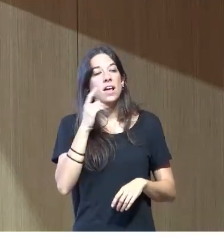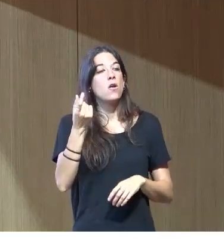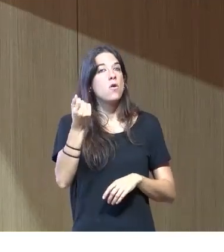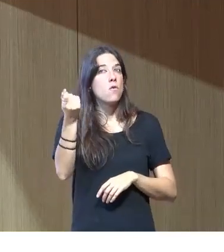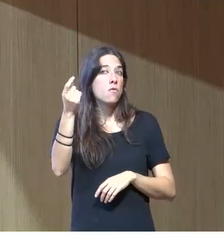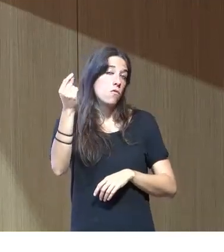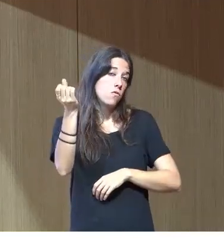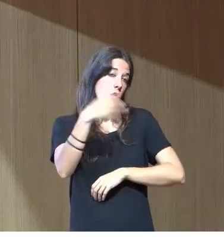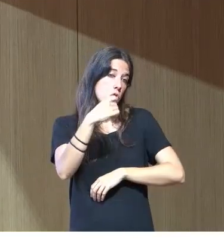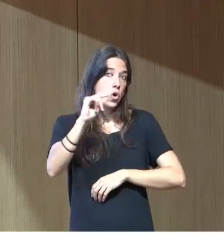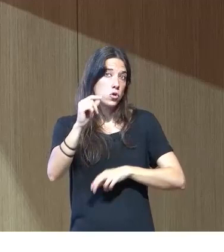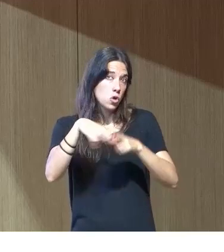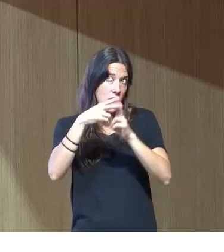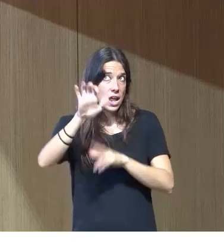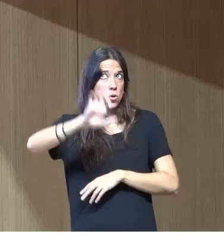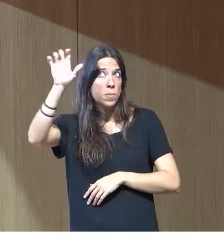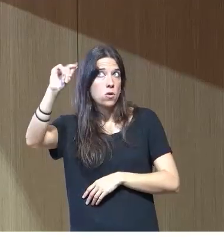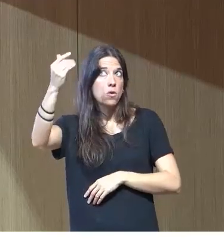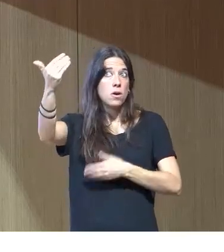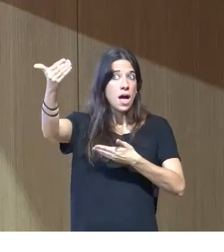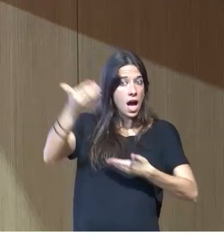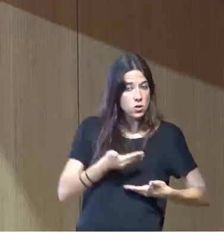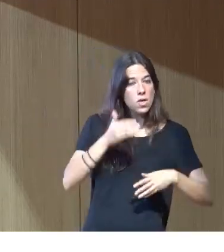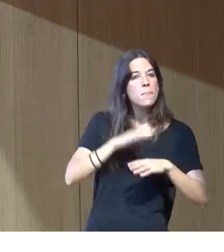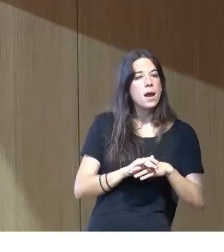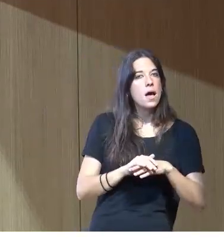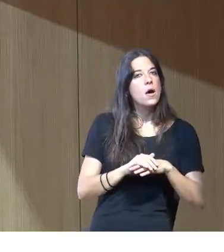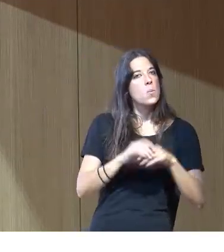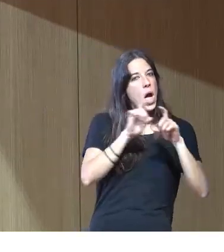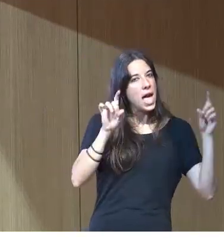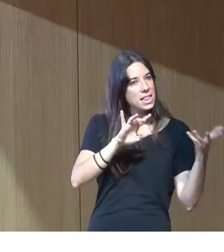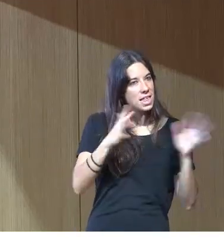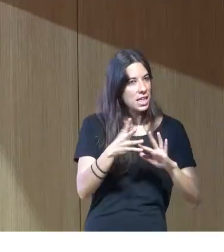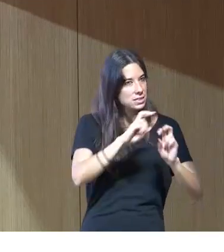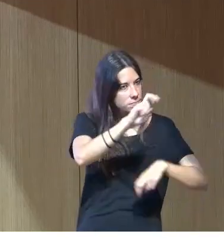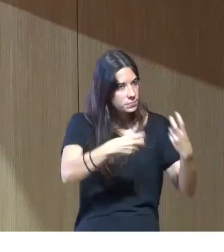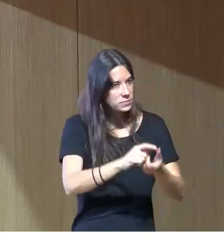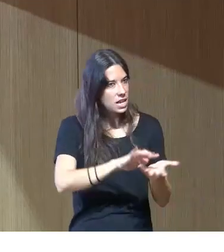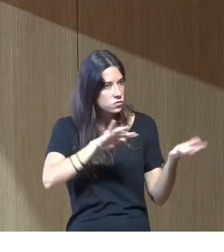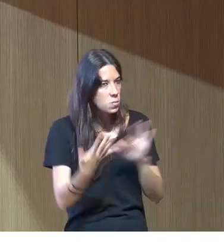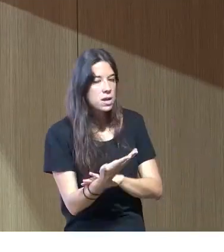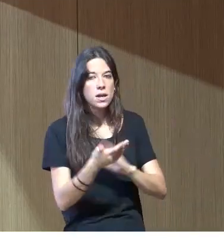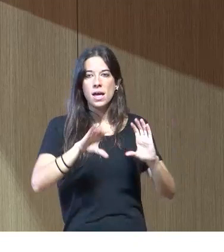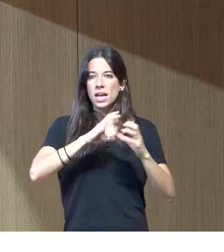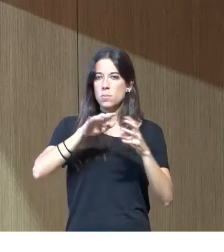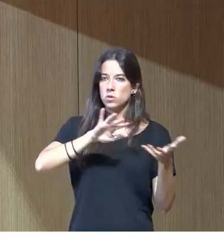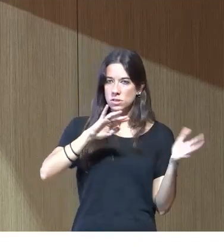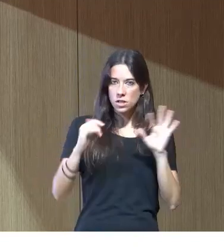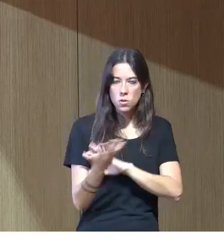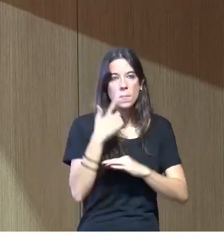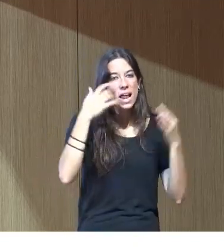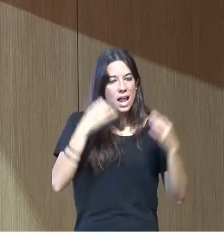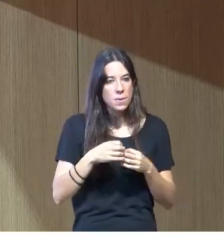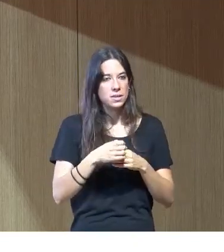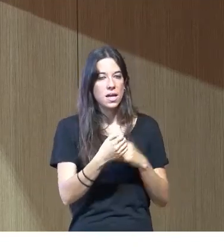europeo es a ir transformando las entidades ir transformando los equipos para realmente adaptarnos a las necesidades que